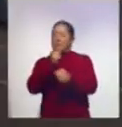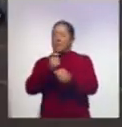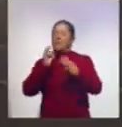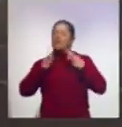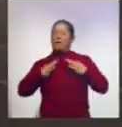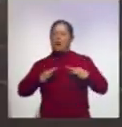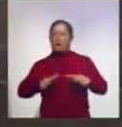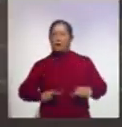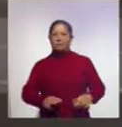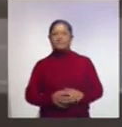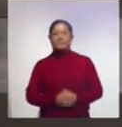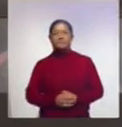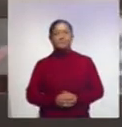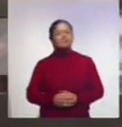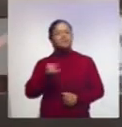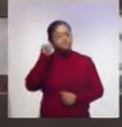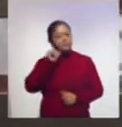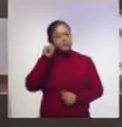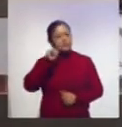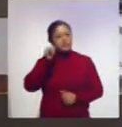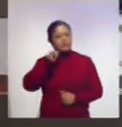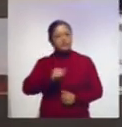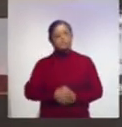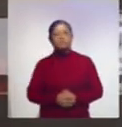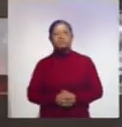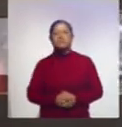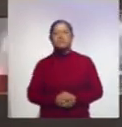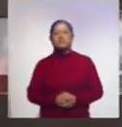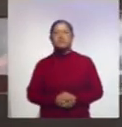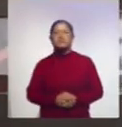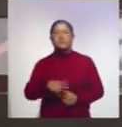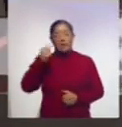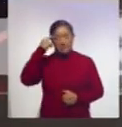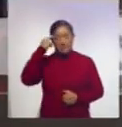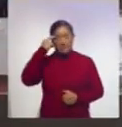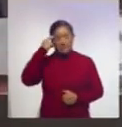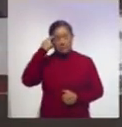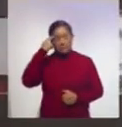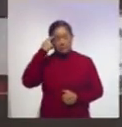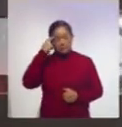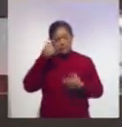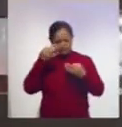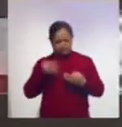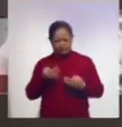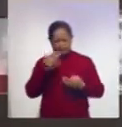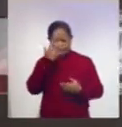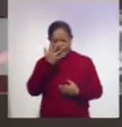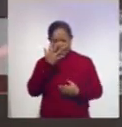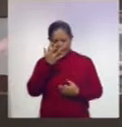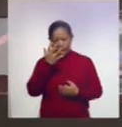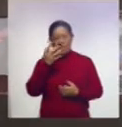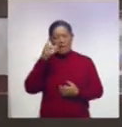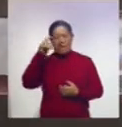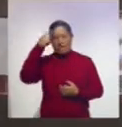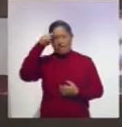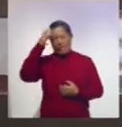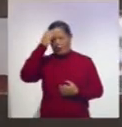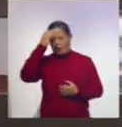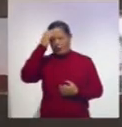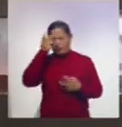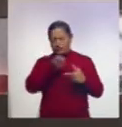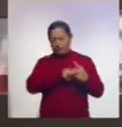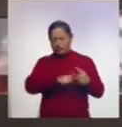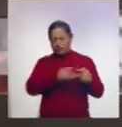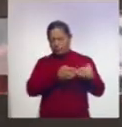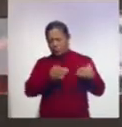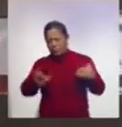siempre tener la mente fría para poder iniciar con lo que son los pasos a seguir. En este